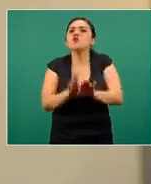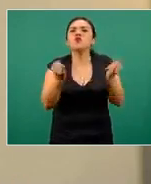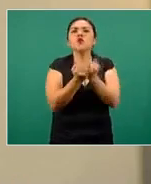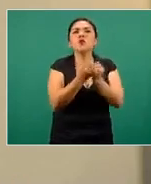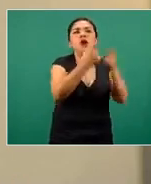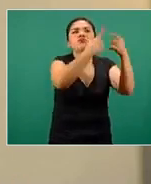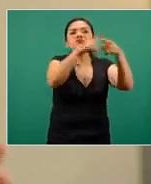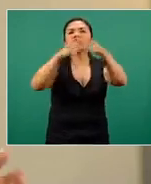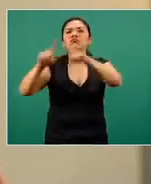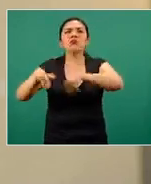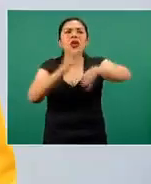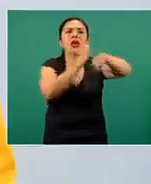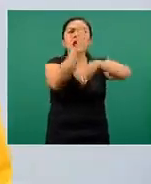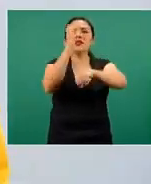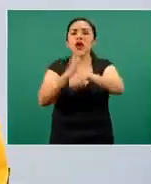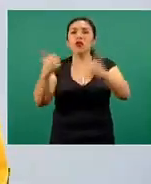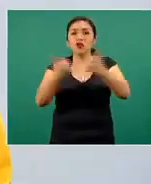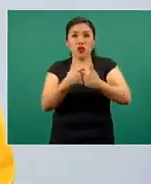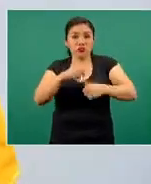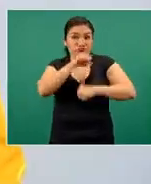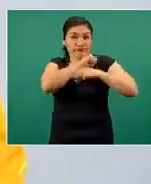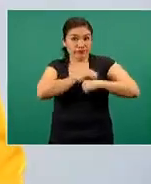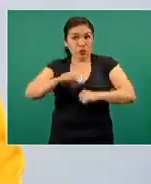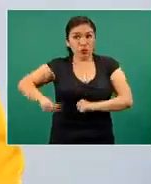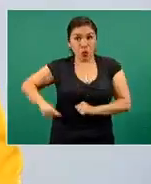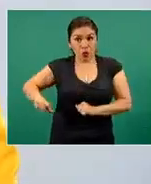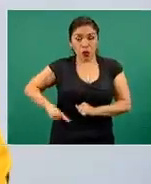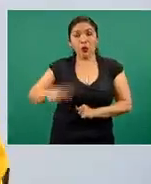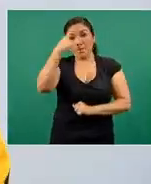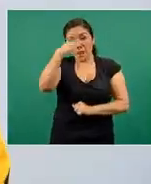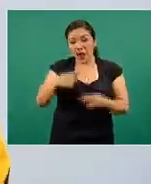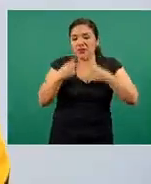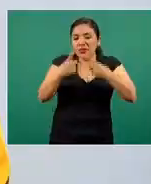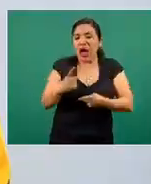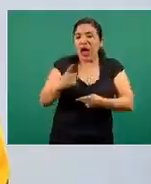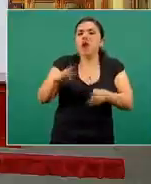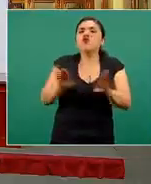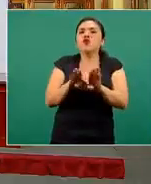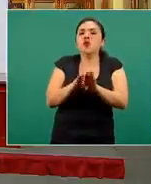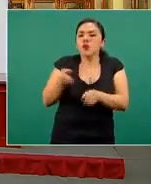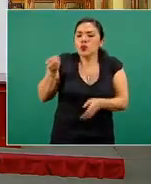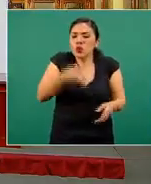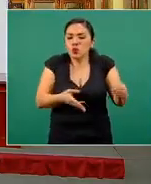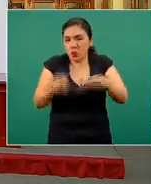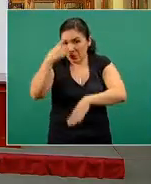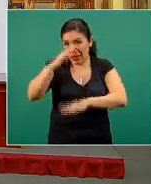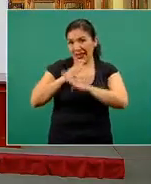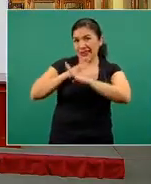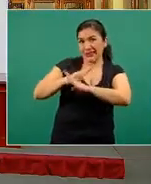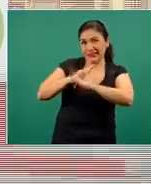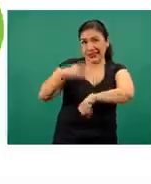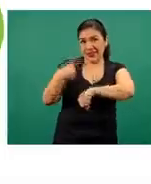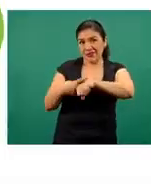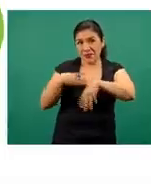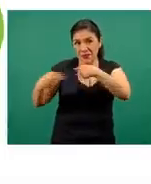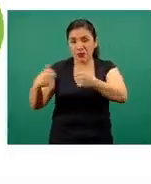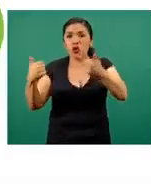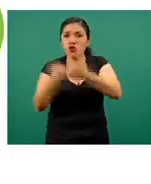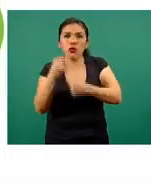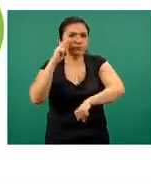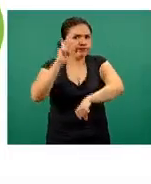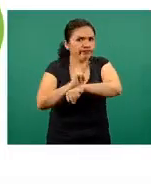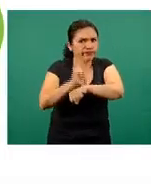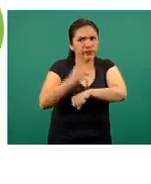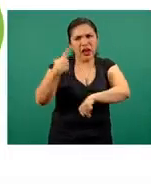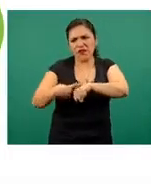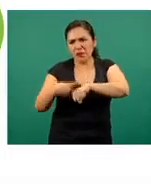las entidades de gobierno que pueden aportar algo para enfrentar la pandemia. Desde la vigilancia epidemiológica